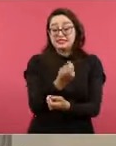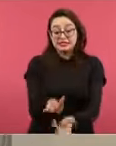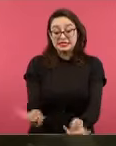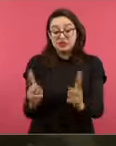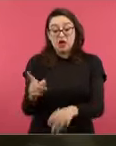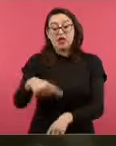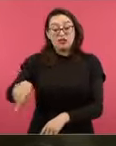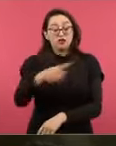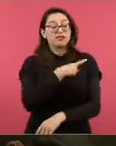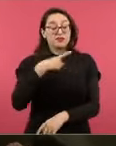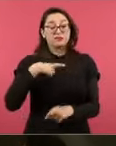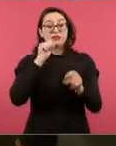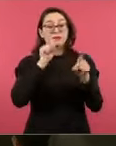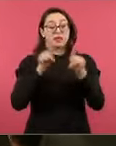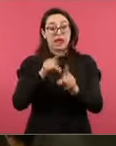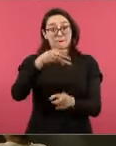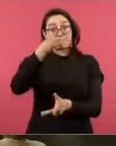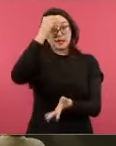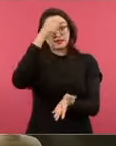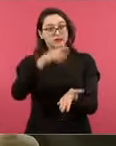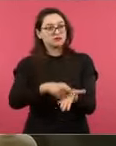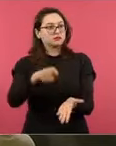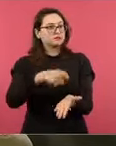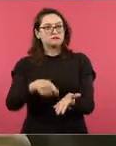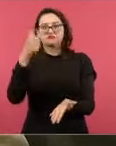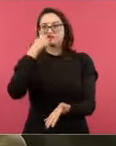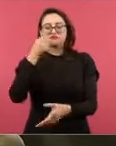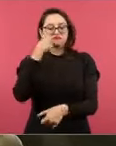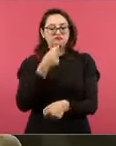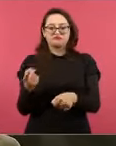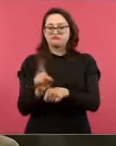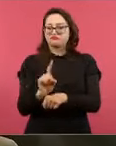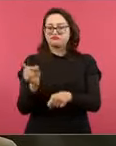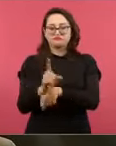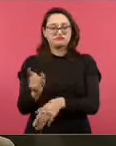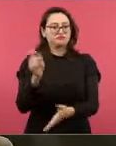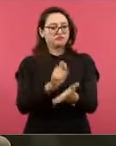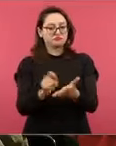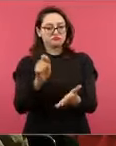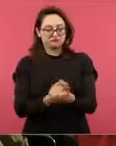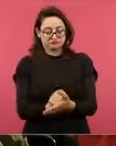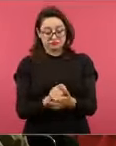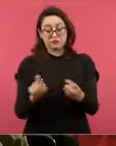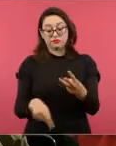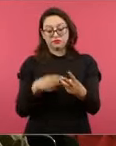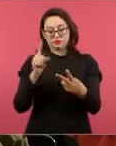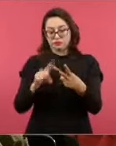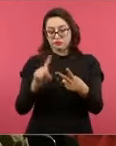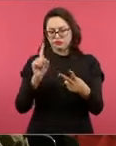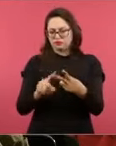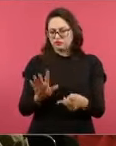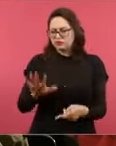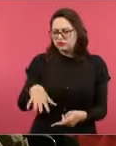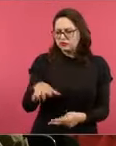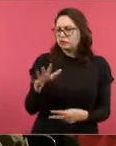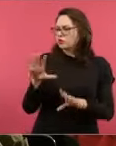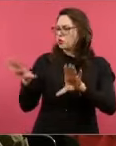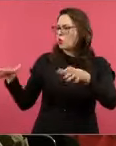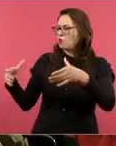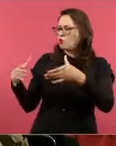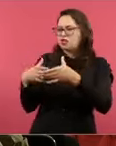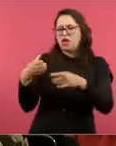lengua escrita. Y asimismo, 2 preguntas nodales. ¿Cómo se organiza tu comunidad? ¿Y